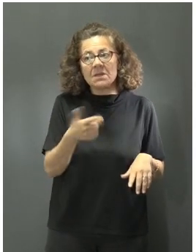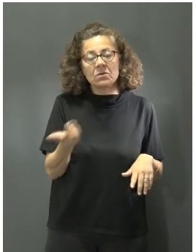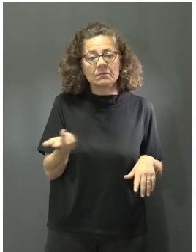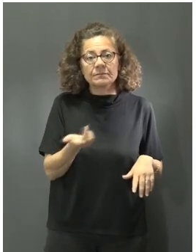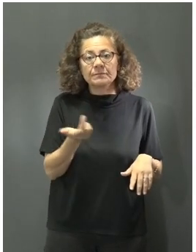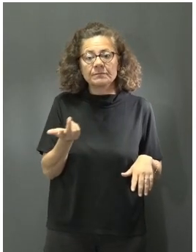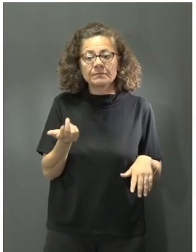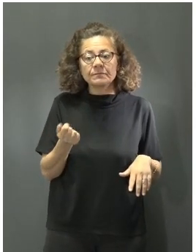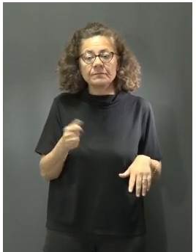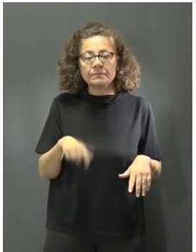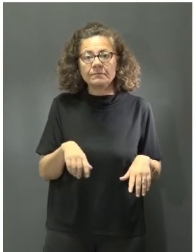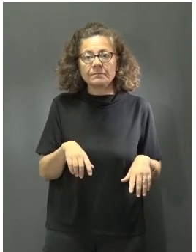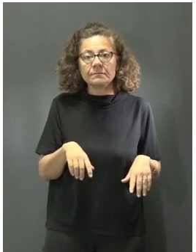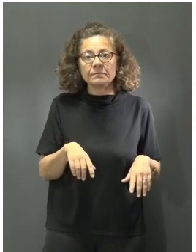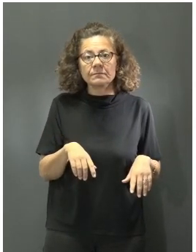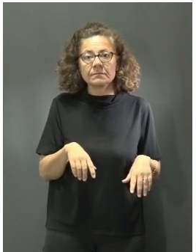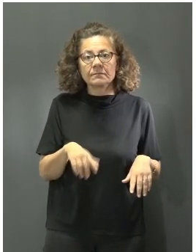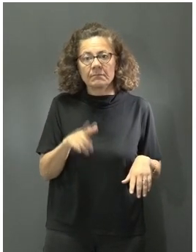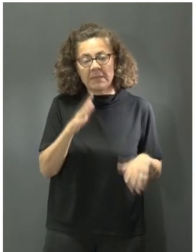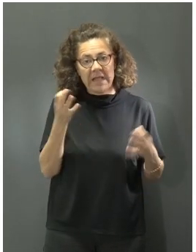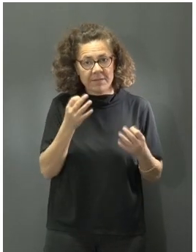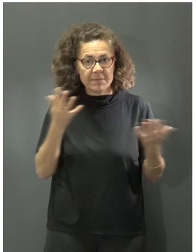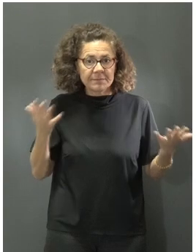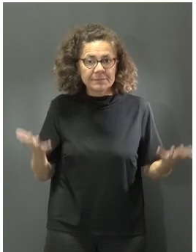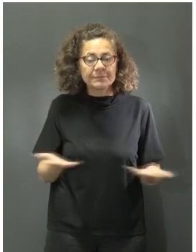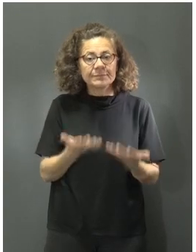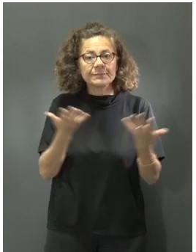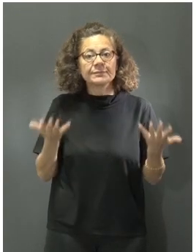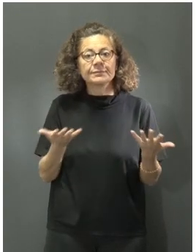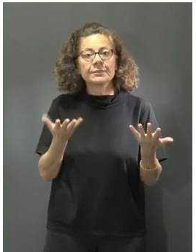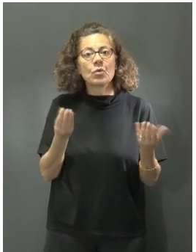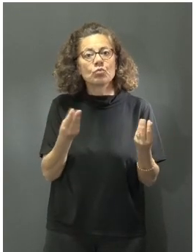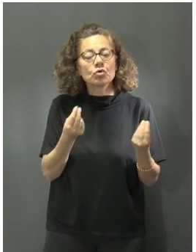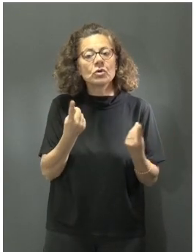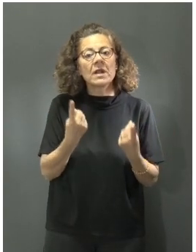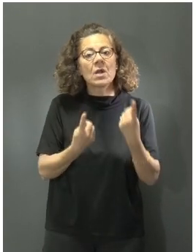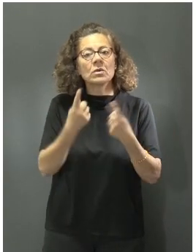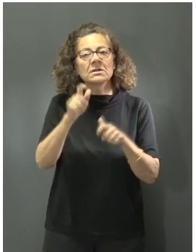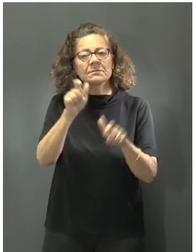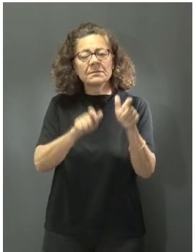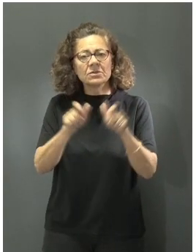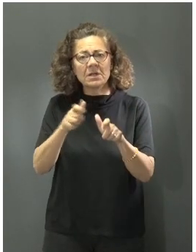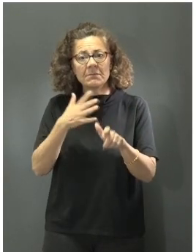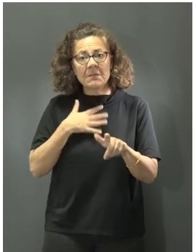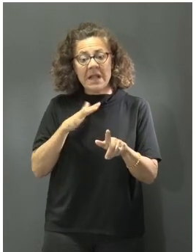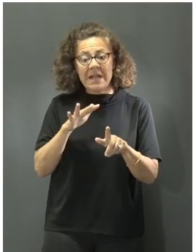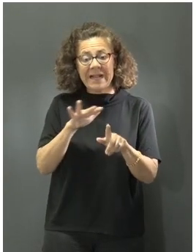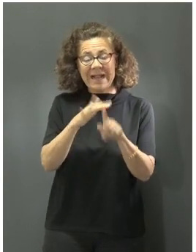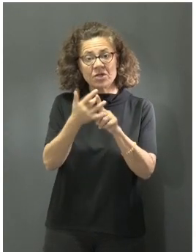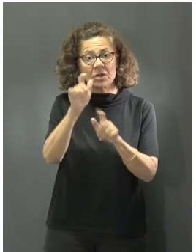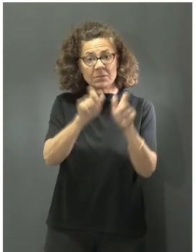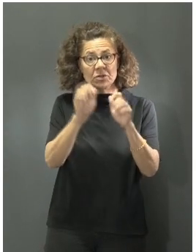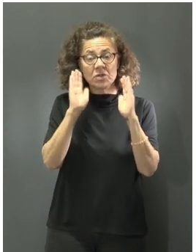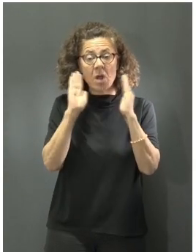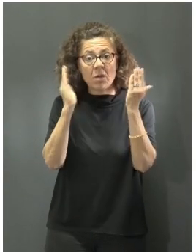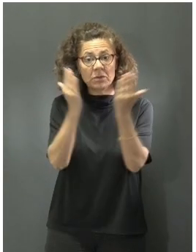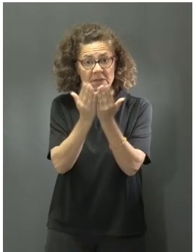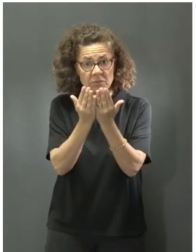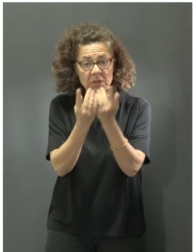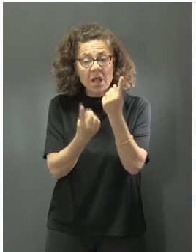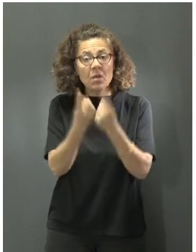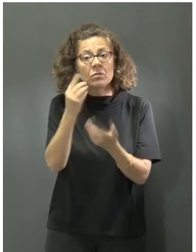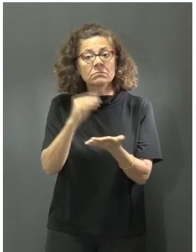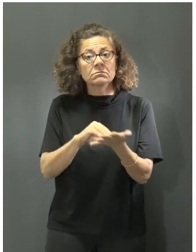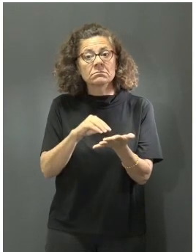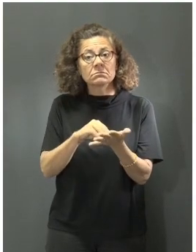pues puede desincentivar también mucho pues algunas personas. En el caso, por ejemplo, de las personas con autismo, que a